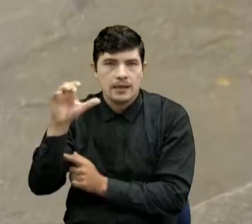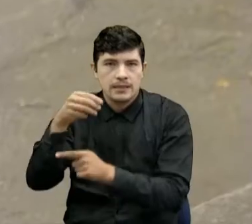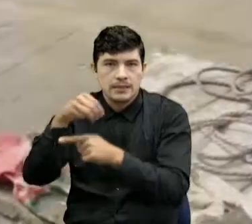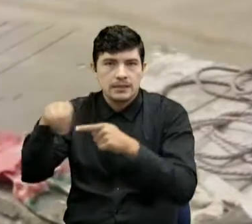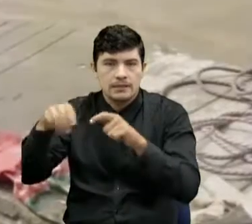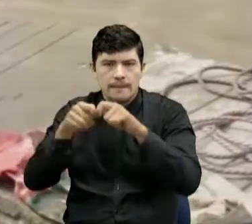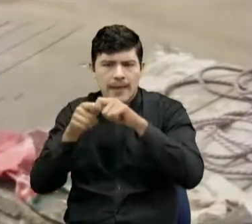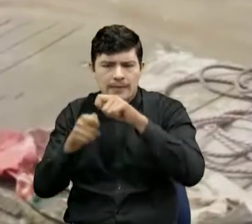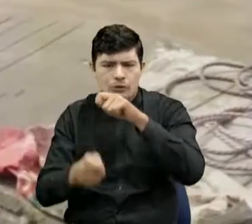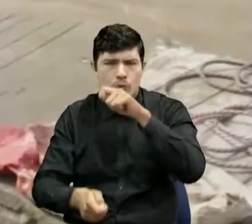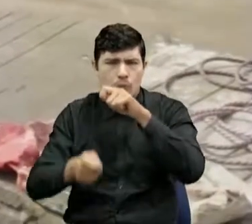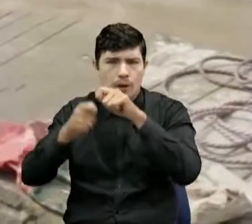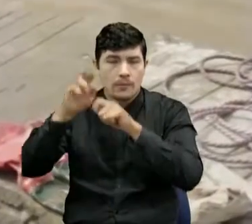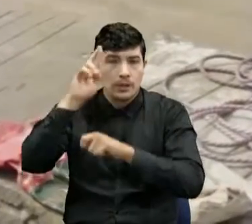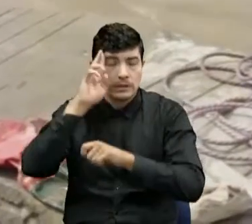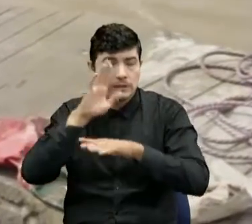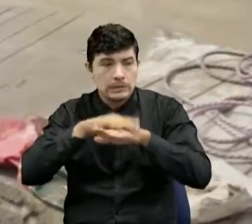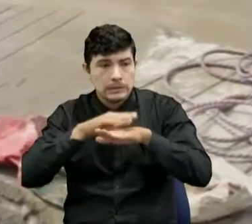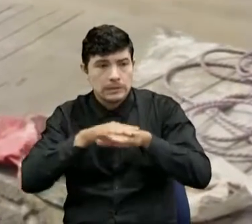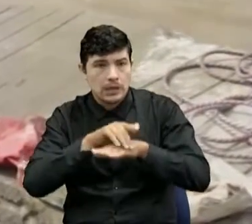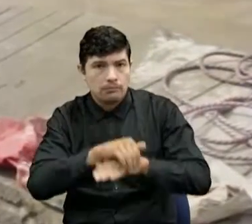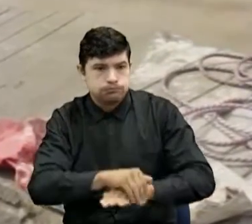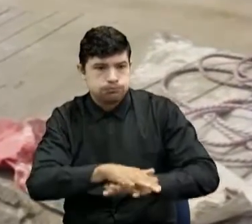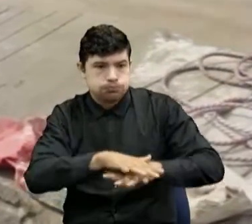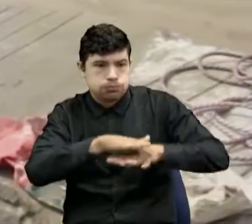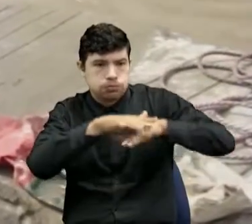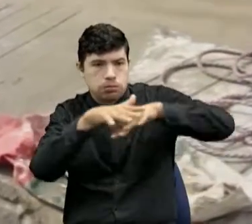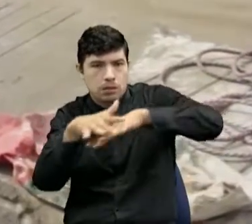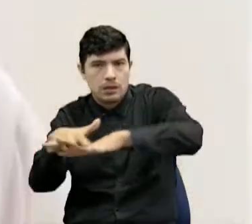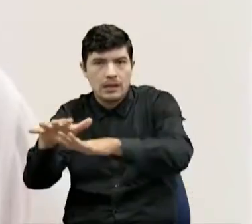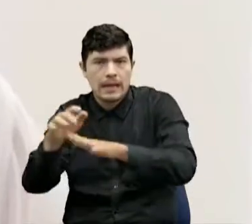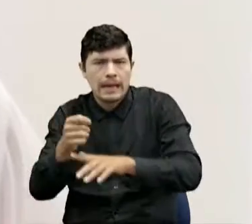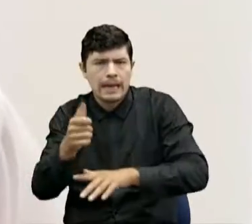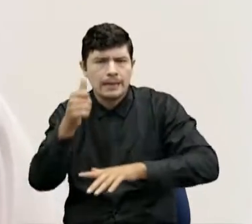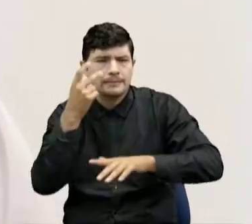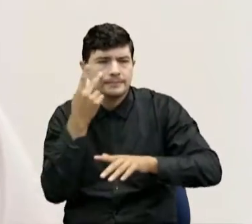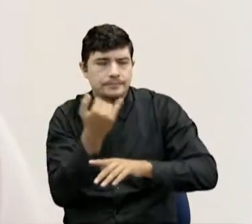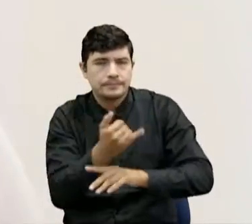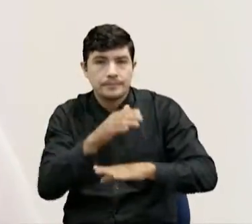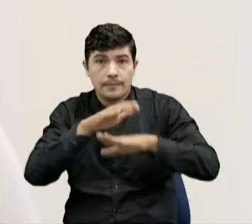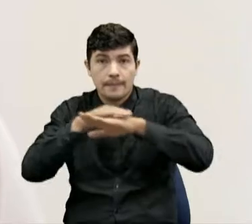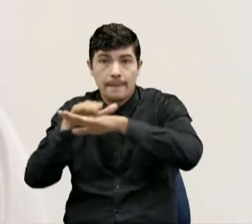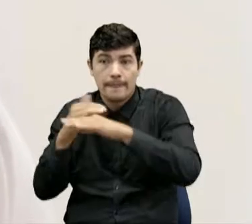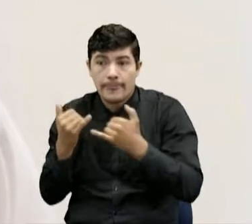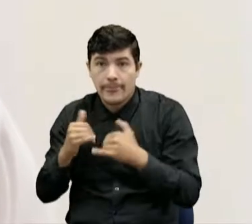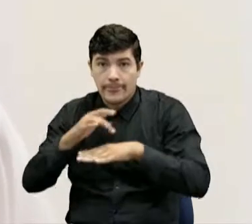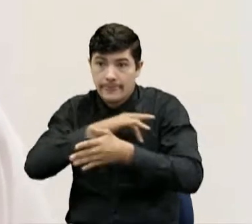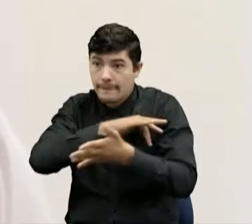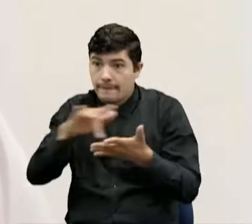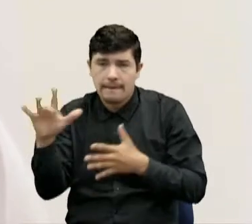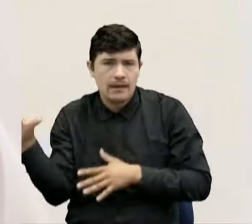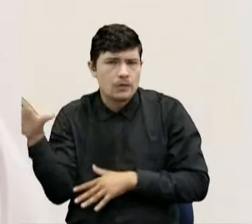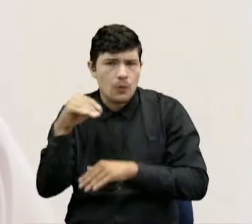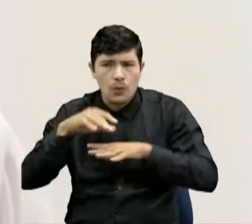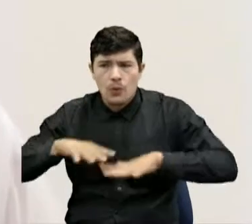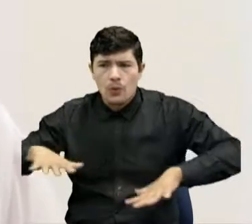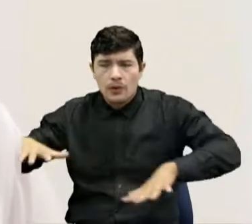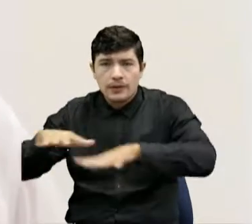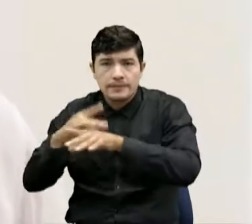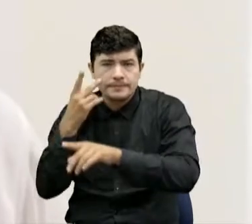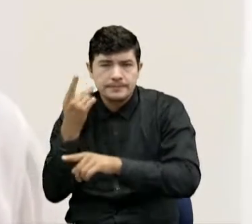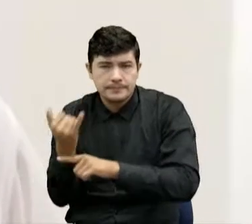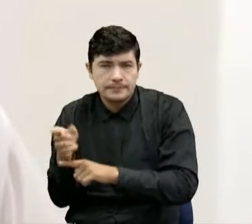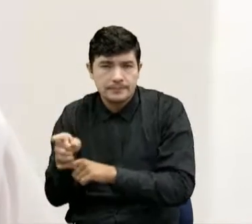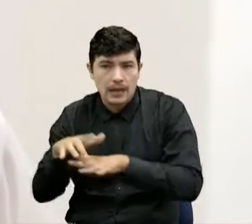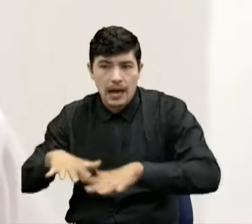alerta naranja en toda la ciudad por posibles desbordamientos. Hemos extendido la alerta a toda la ciudad, en especial a las